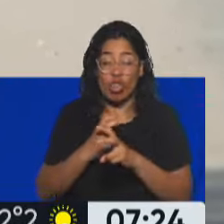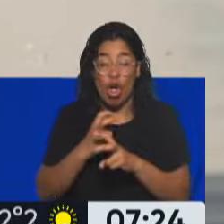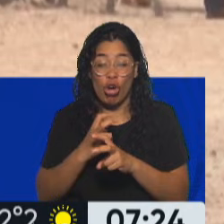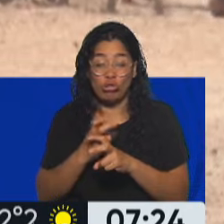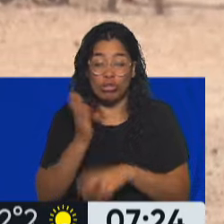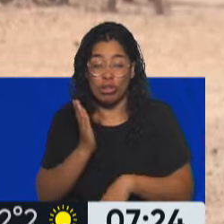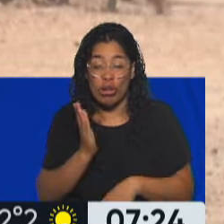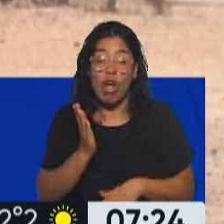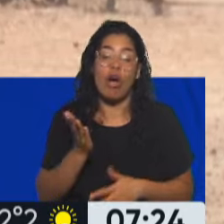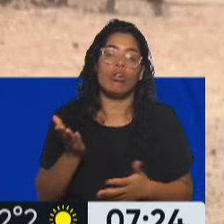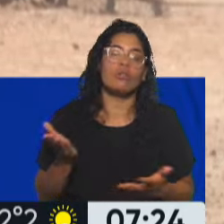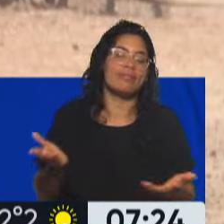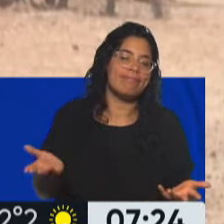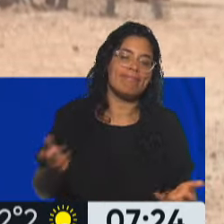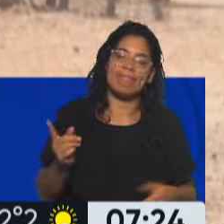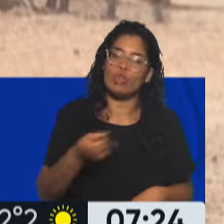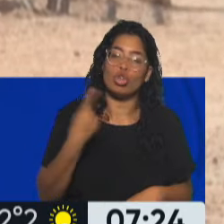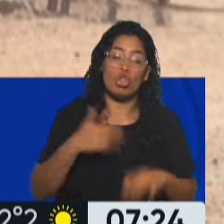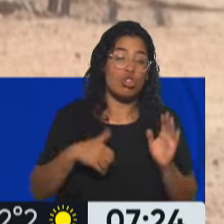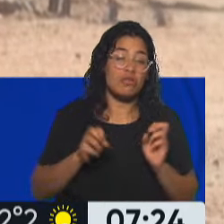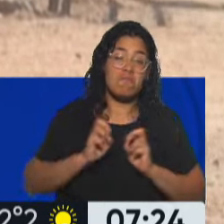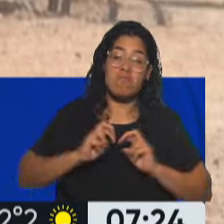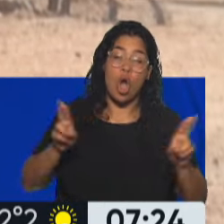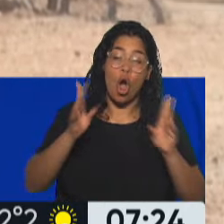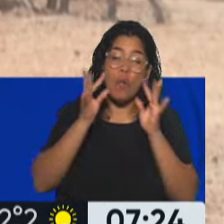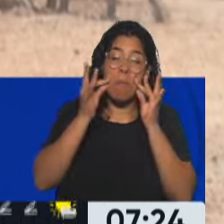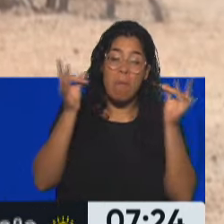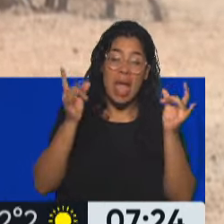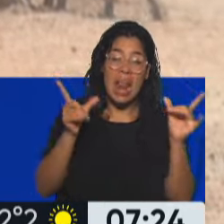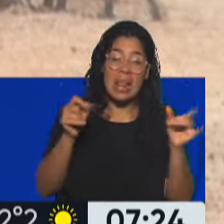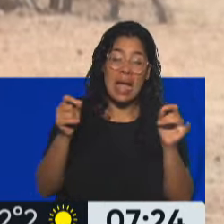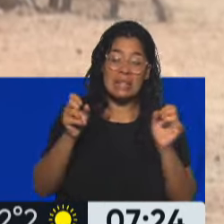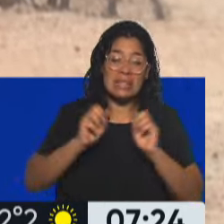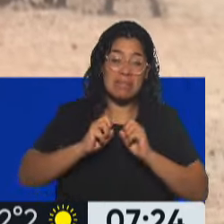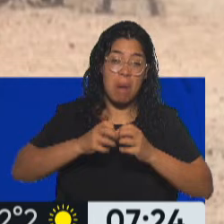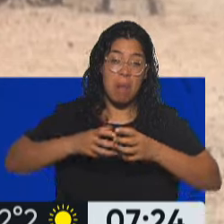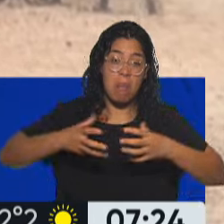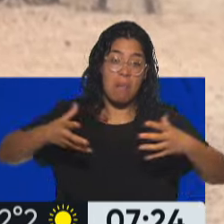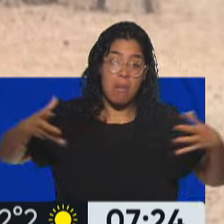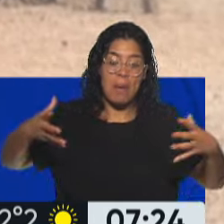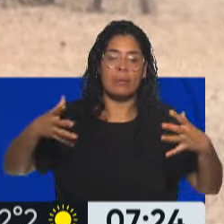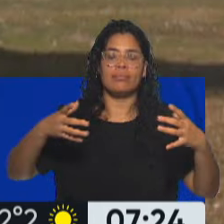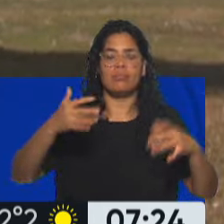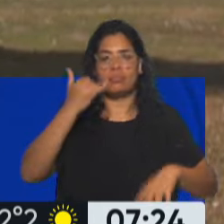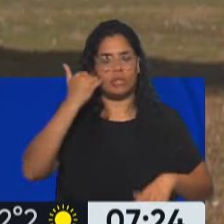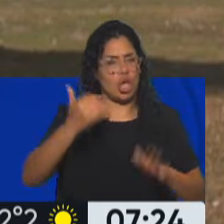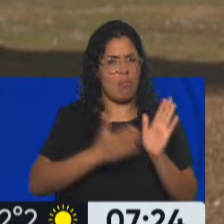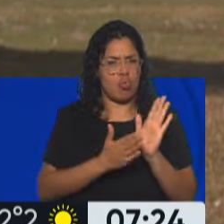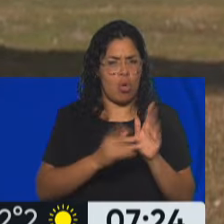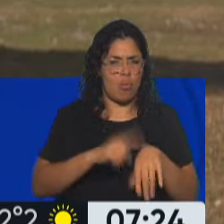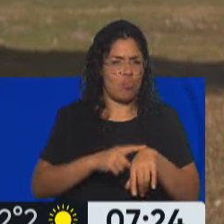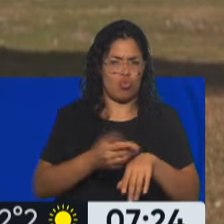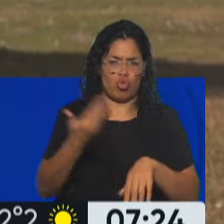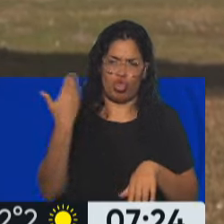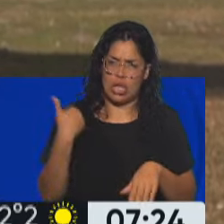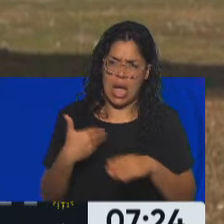ellos dicen, tendríamos más cáncer de piel incluso, y ya se está demostrando hace mucho que eso no sucede. Lo bueno es